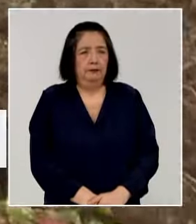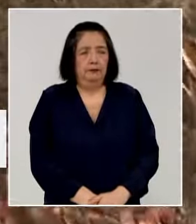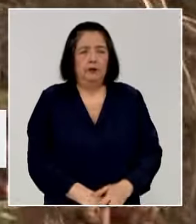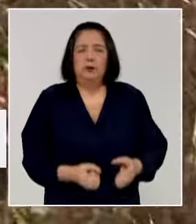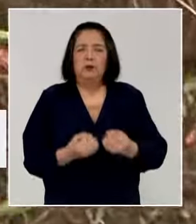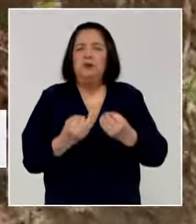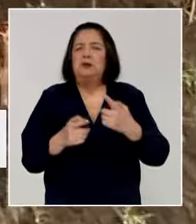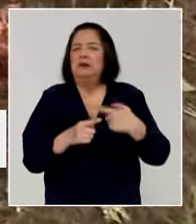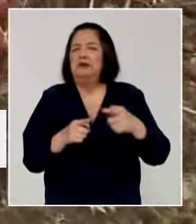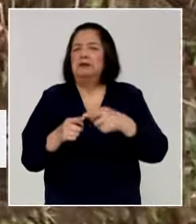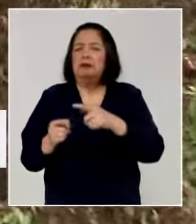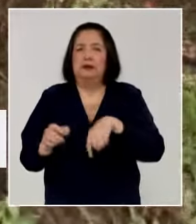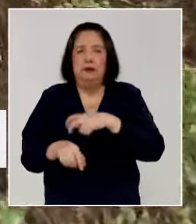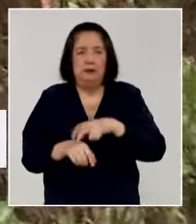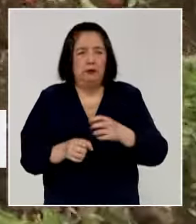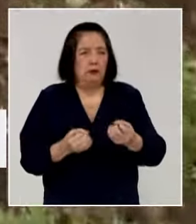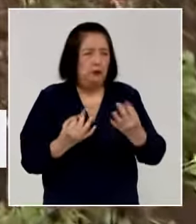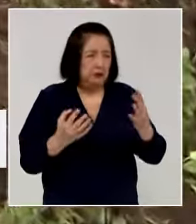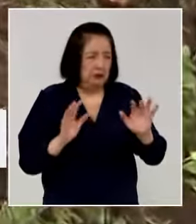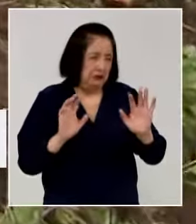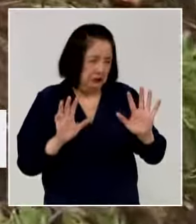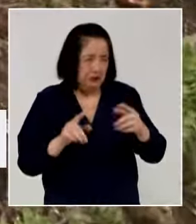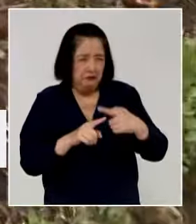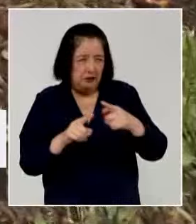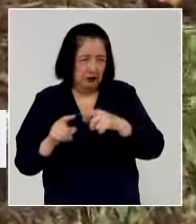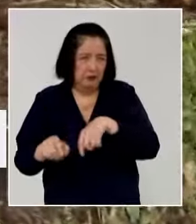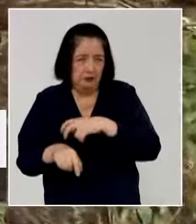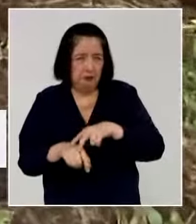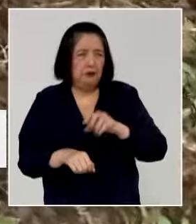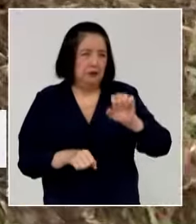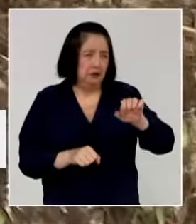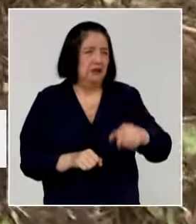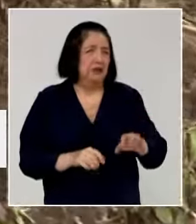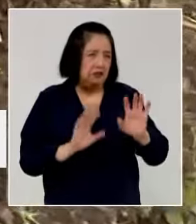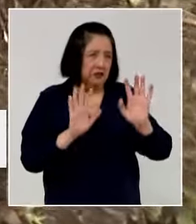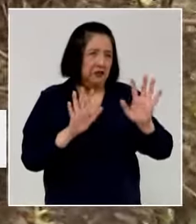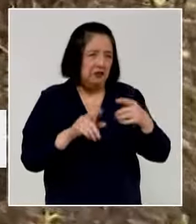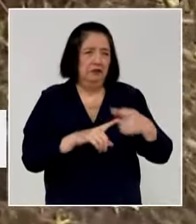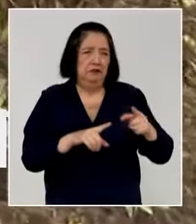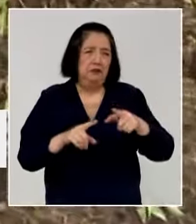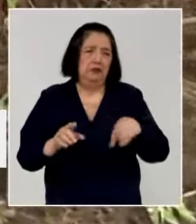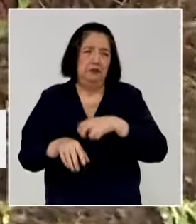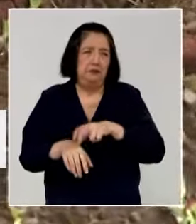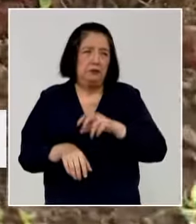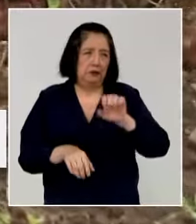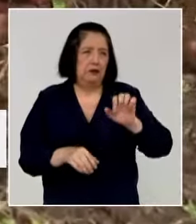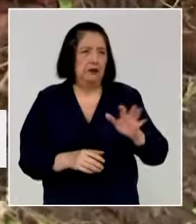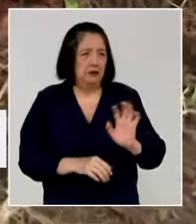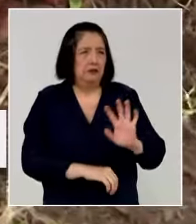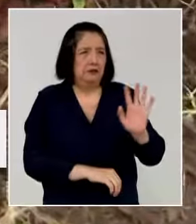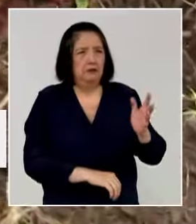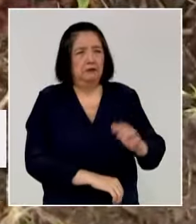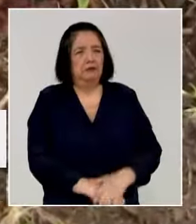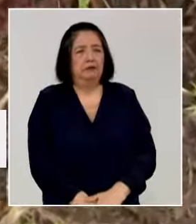¿Cuántas variedades más o menos acá? Me decías 10 variedades habrán, ¿no? Aproximadamente. Son 10 variedades aproximadamente tenemos.